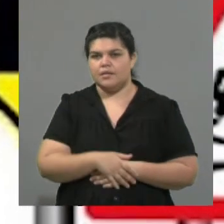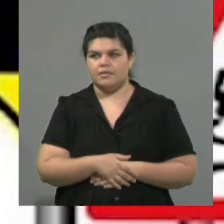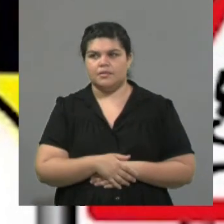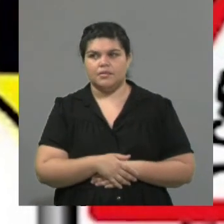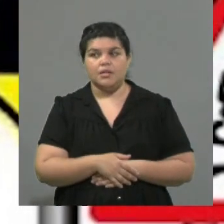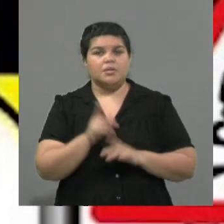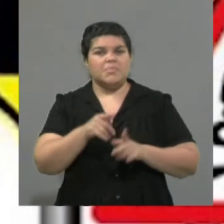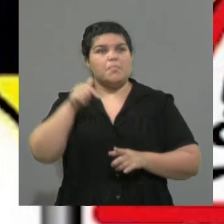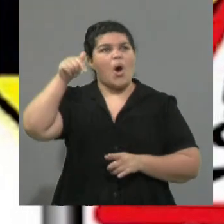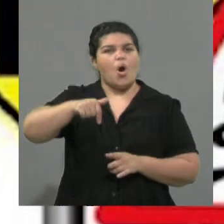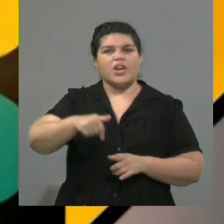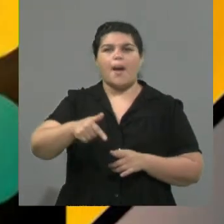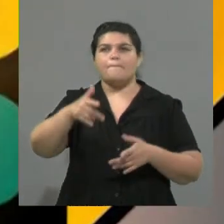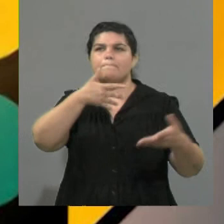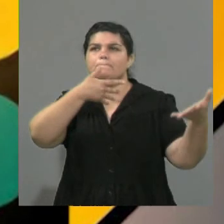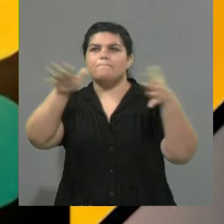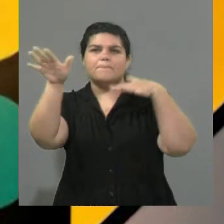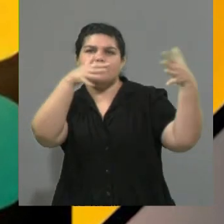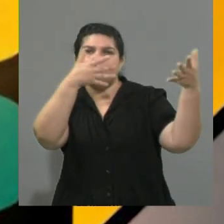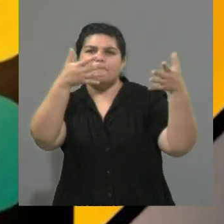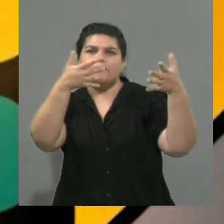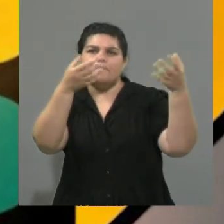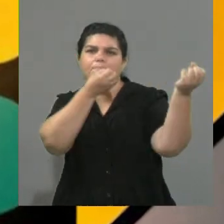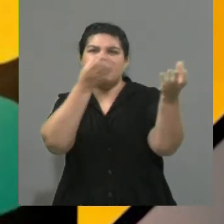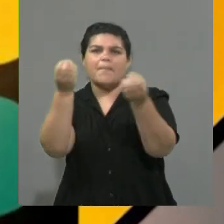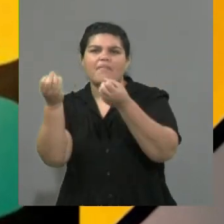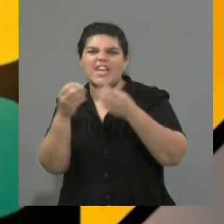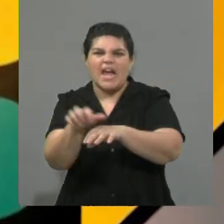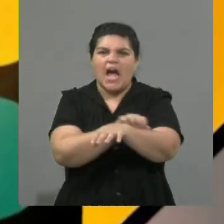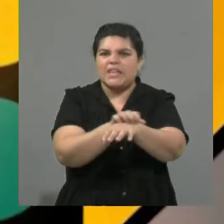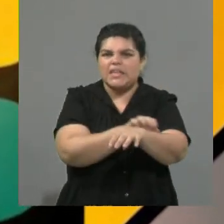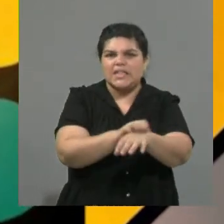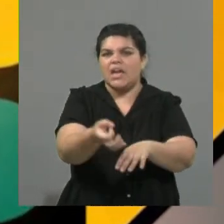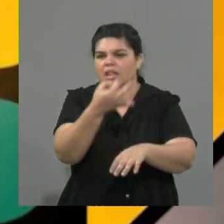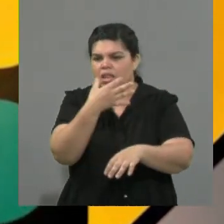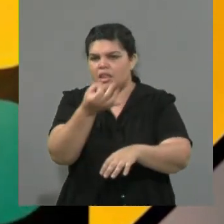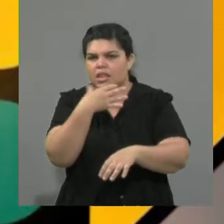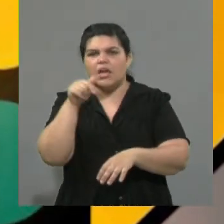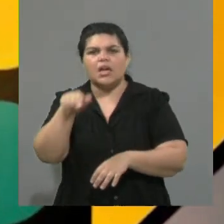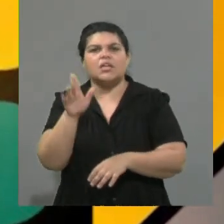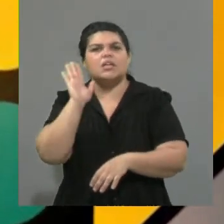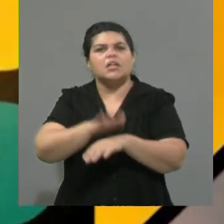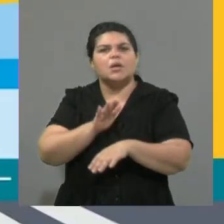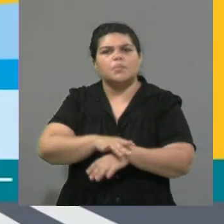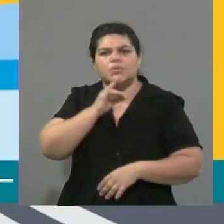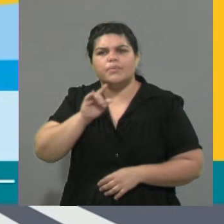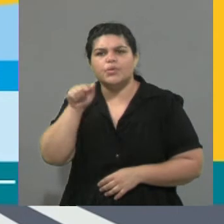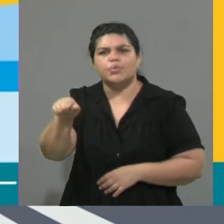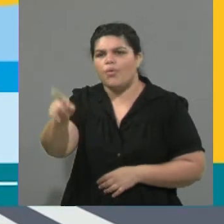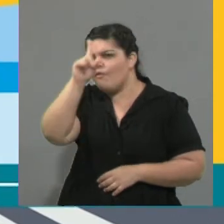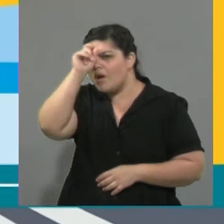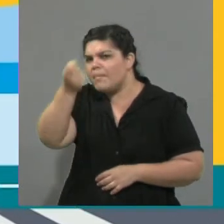la primavera se aumenta, tiene mucho que ver, y eso tiene que ver los farmacéuticos, pero no solo